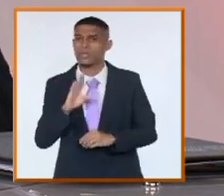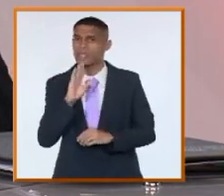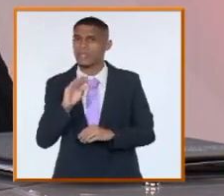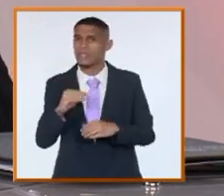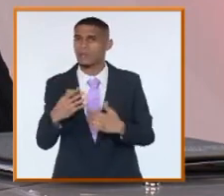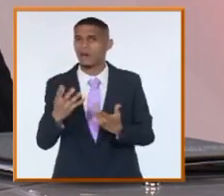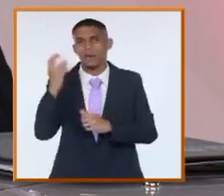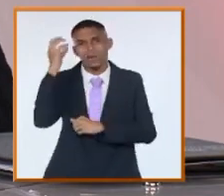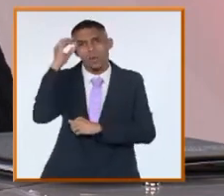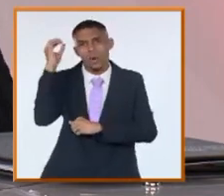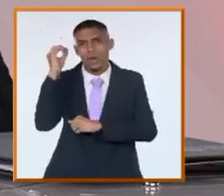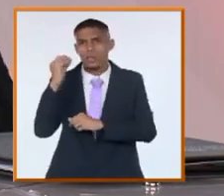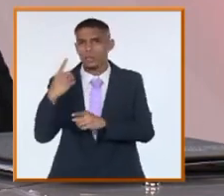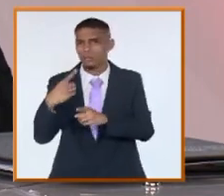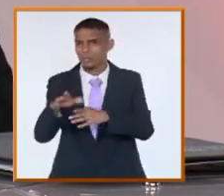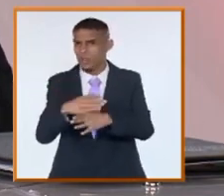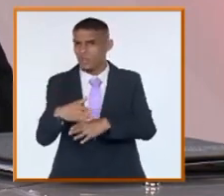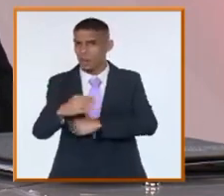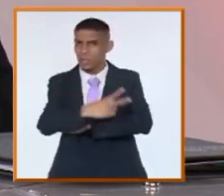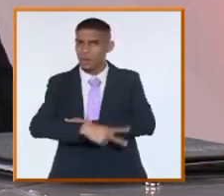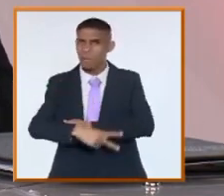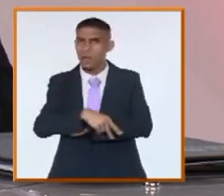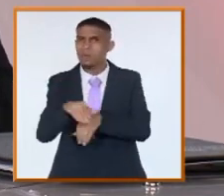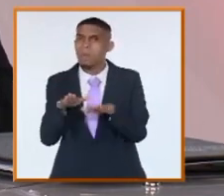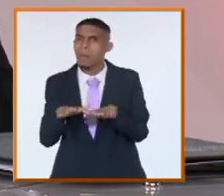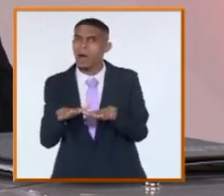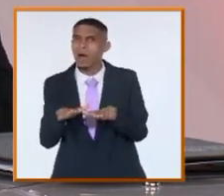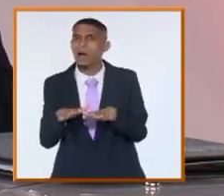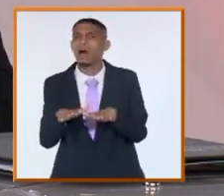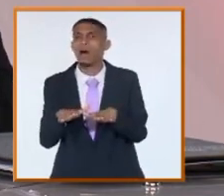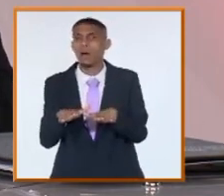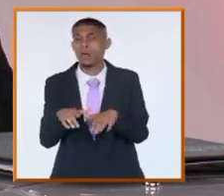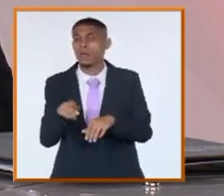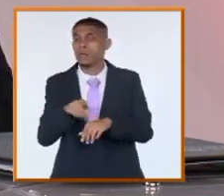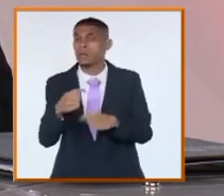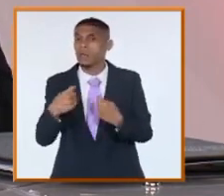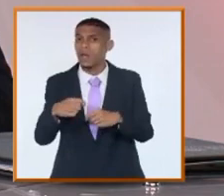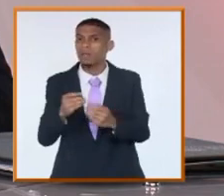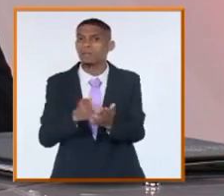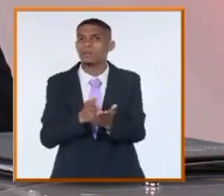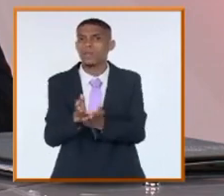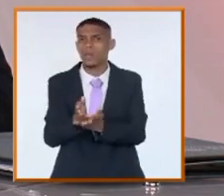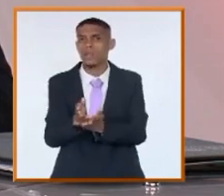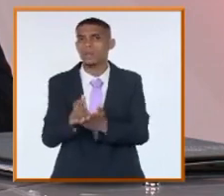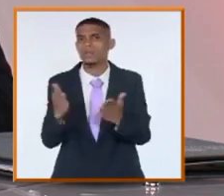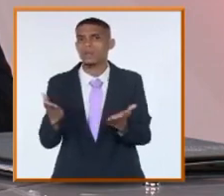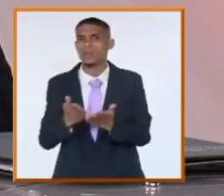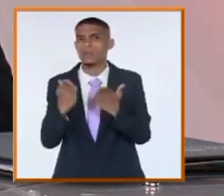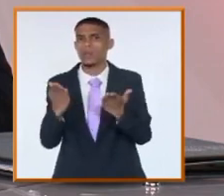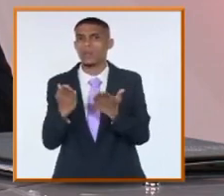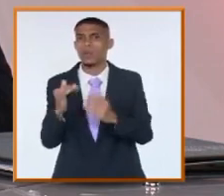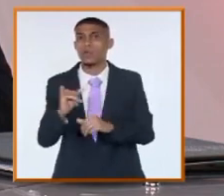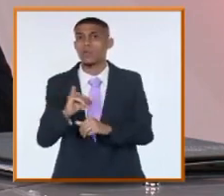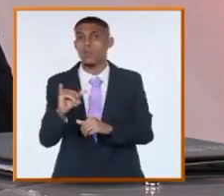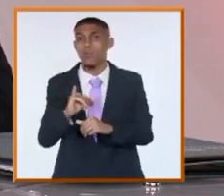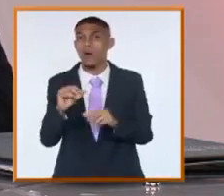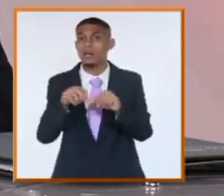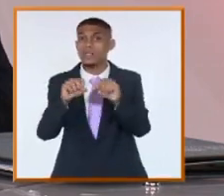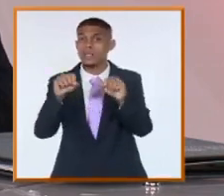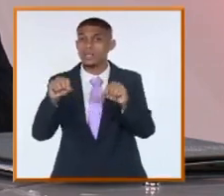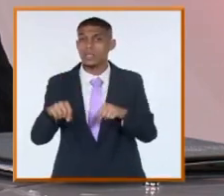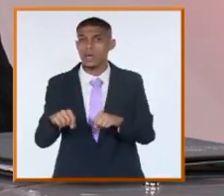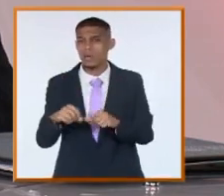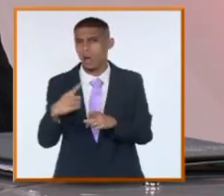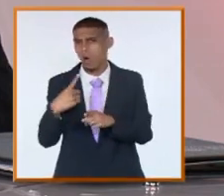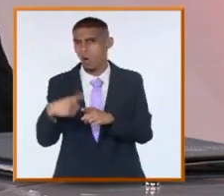la gobernanza mundial está estancada en el tiempo no hay más que ver el consejo de seguridad de Naciones Unidas y el sistema de bretton